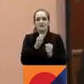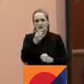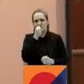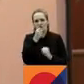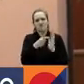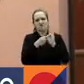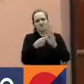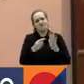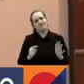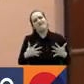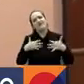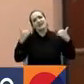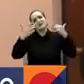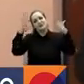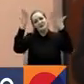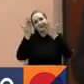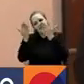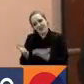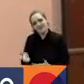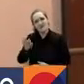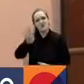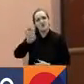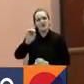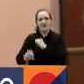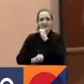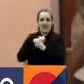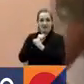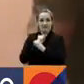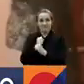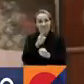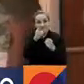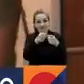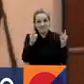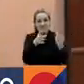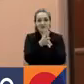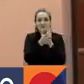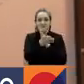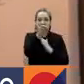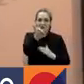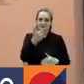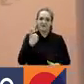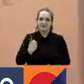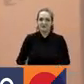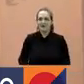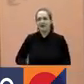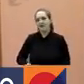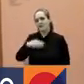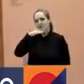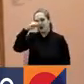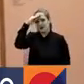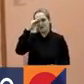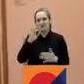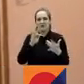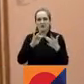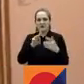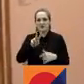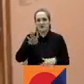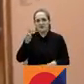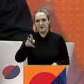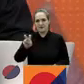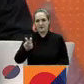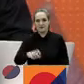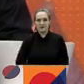un feliz cumpleaños a sus 90 años. José Fernando, usted tiene más información. Daniel Cañas, RTVC Noticias, conectados